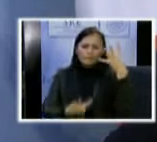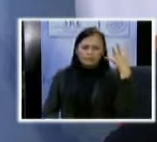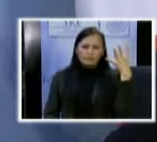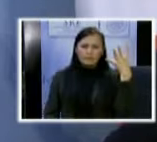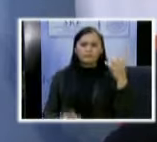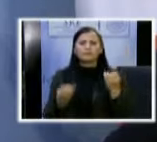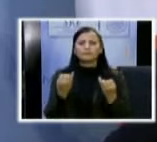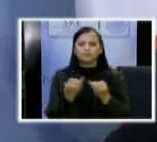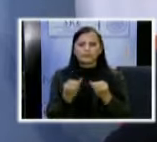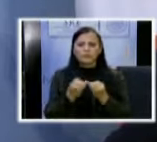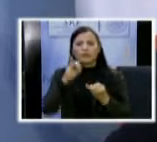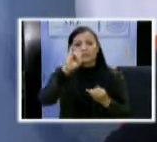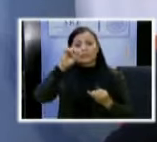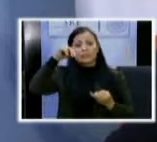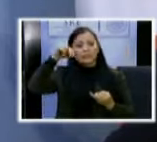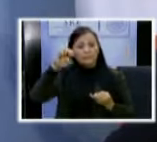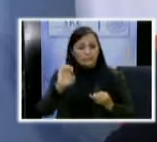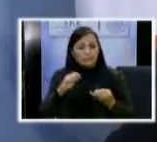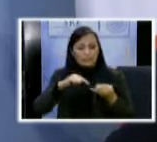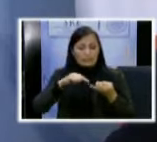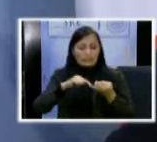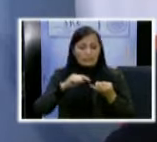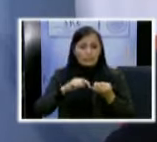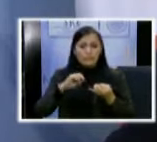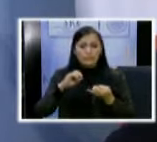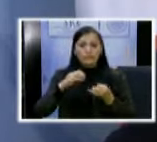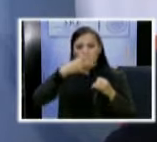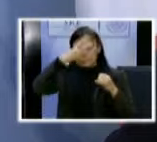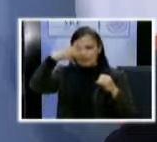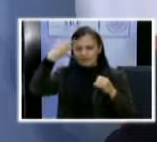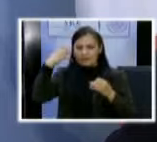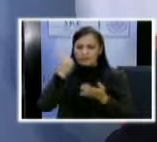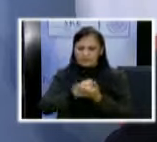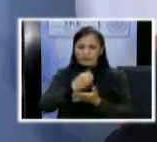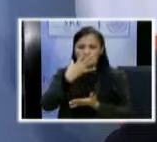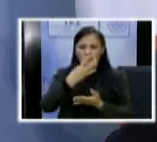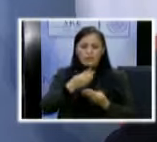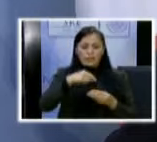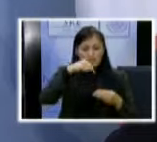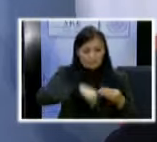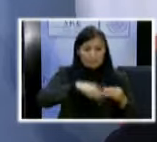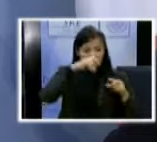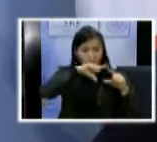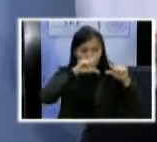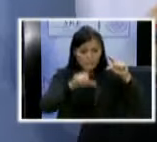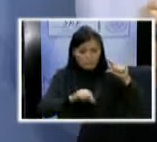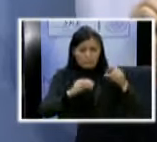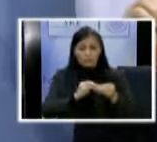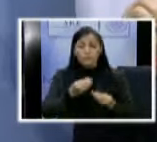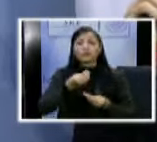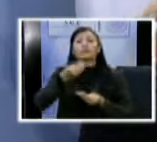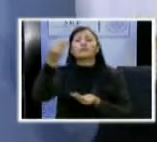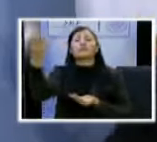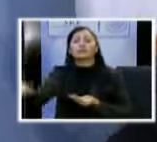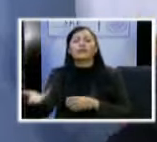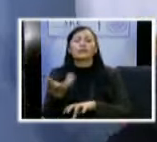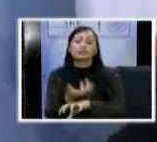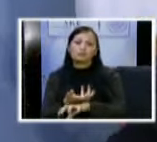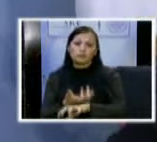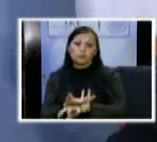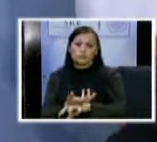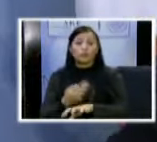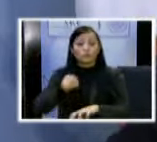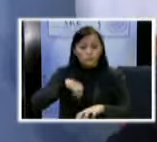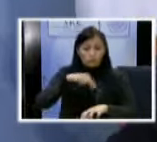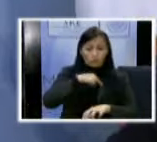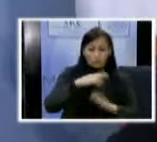Remitamos al INE, el INE emite la credencial y se la remite directamente al interesado. No tenemos nosotros que participar